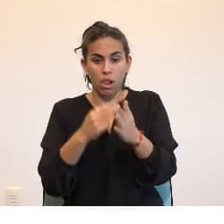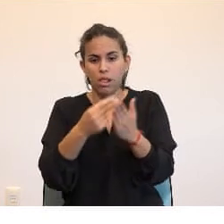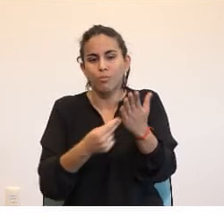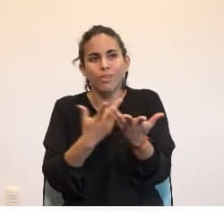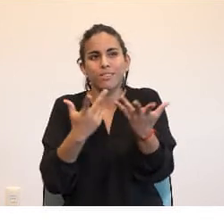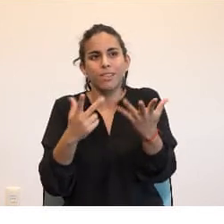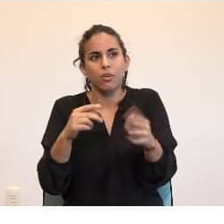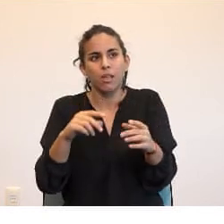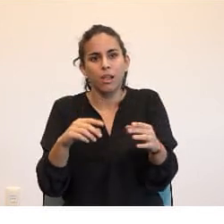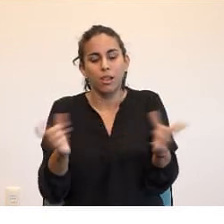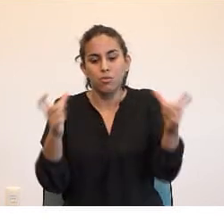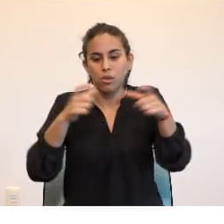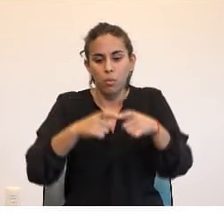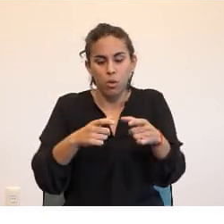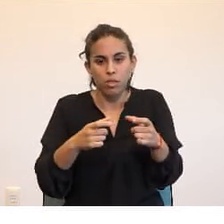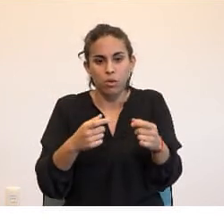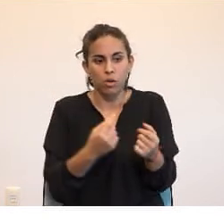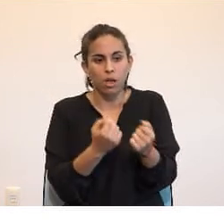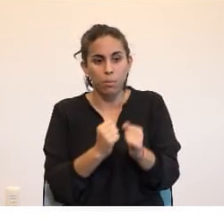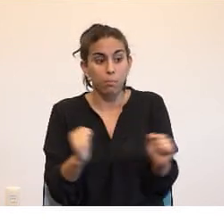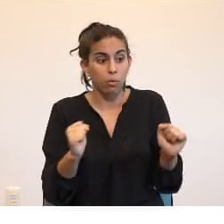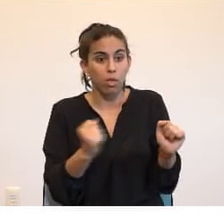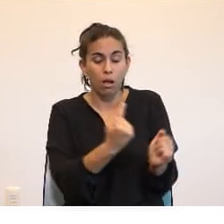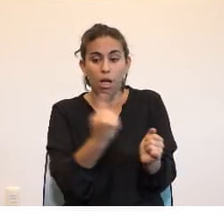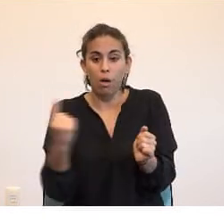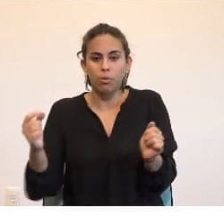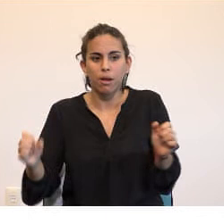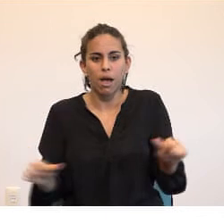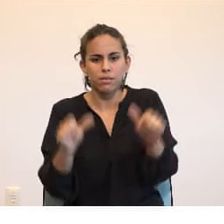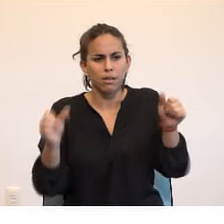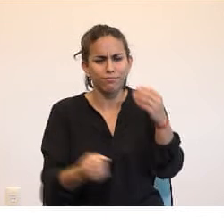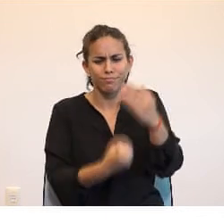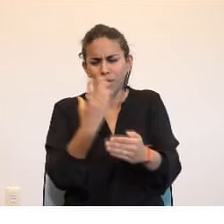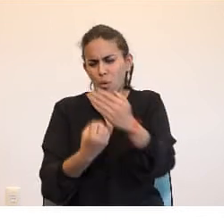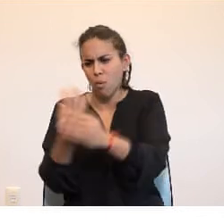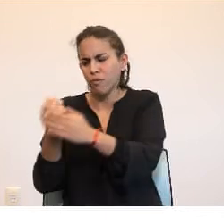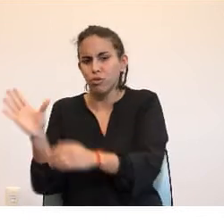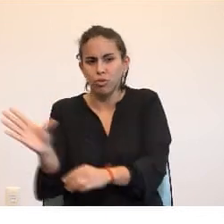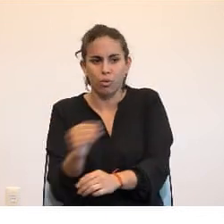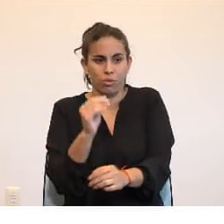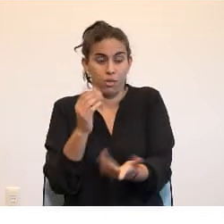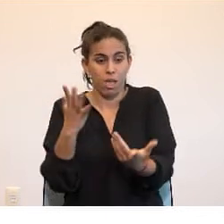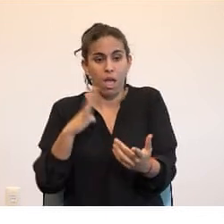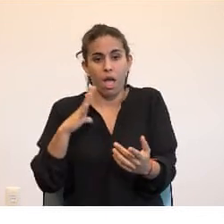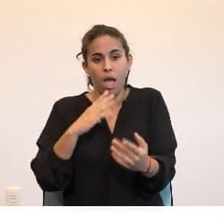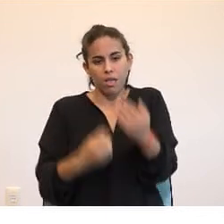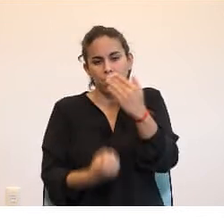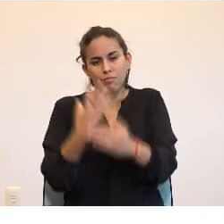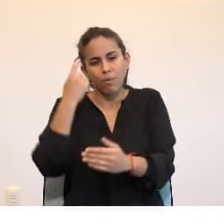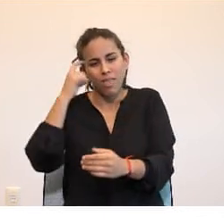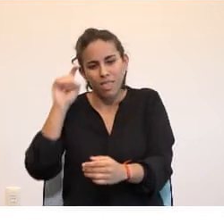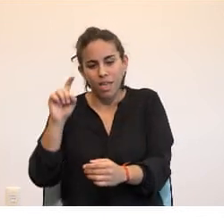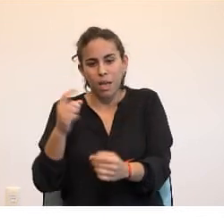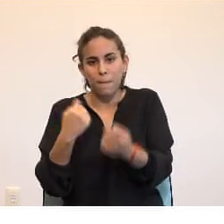creatividad es la capacidad o la facilidad que tenemos para inventar o para crear. Todos sabemos lo que es la creatividad. Lo que nos han recordado las